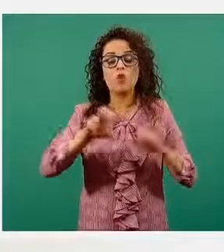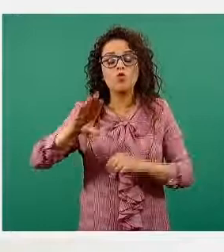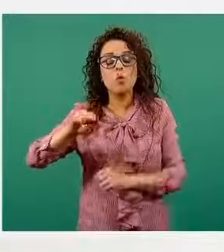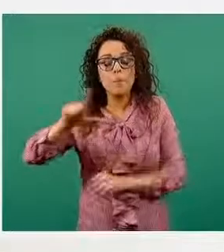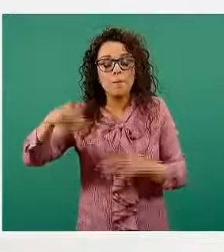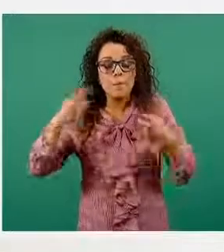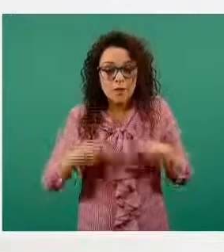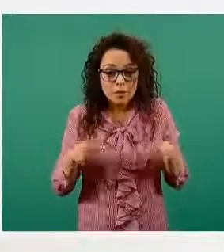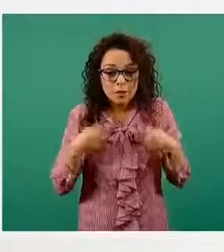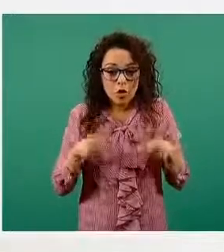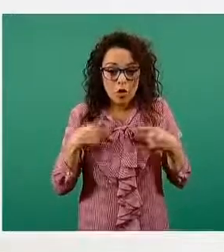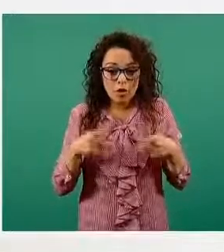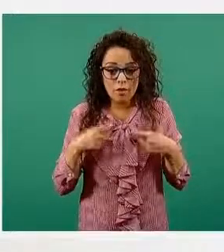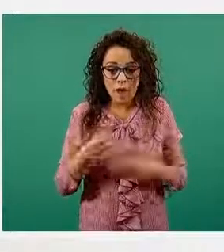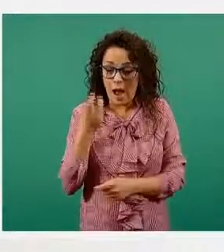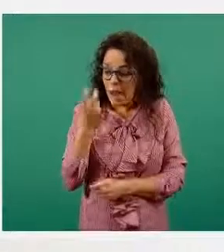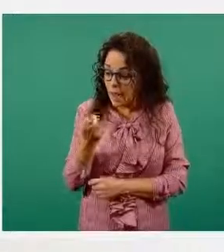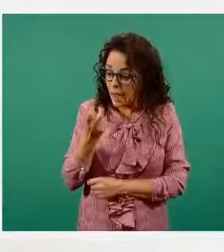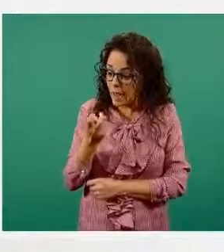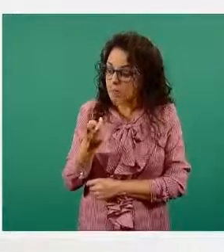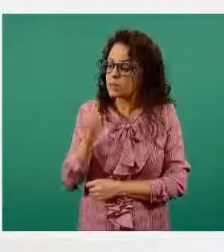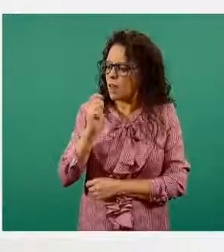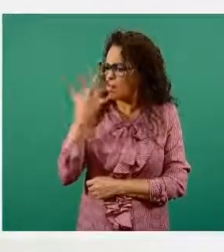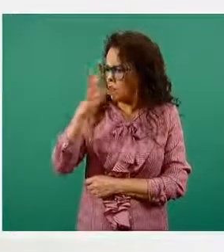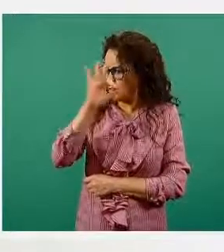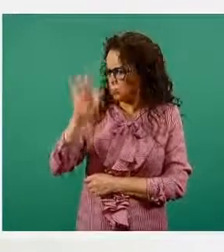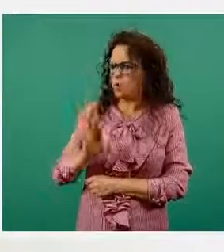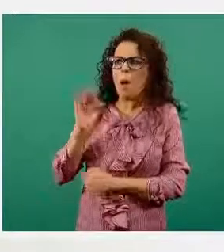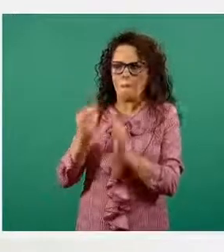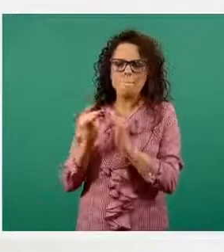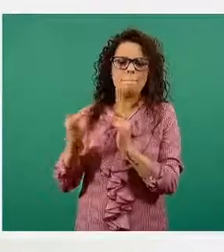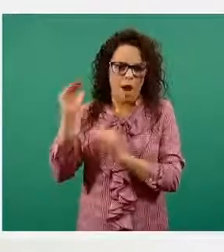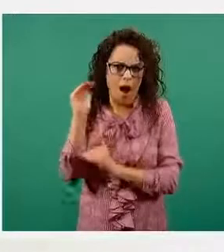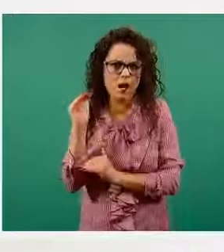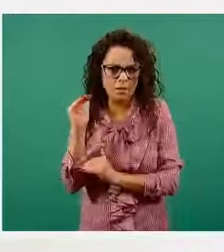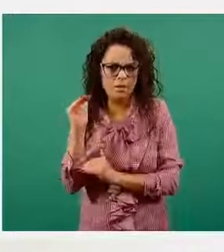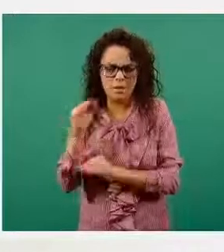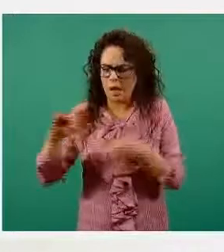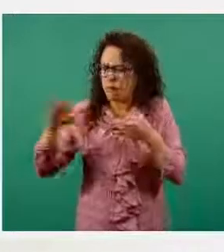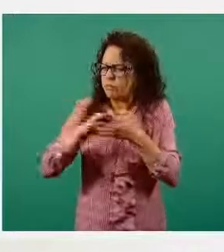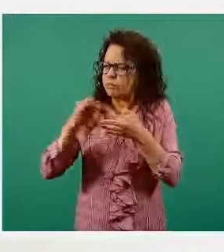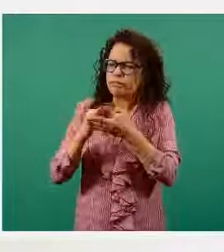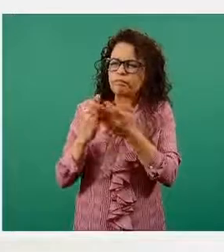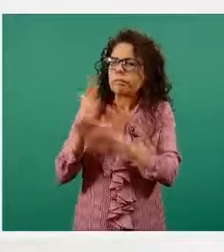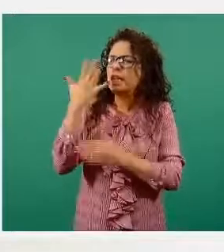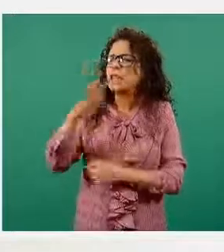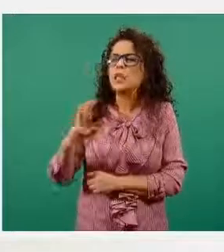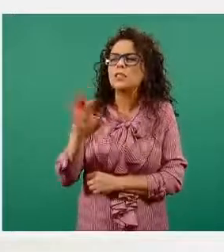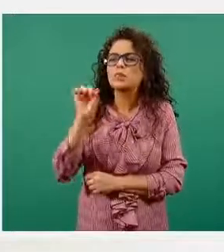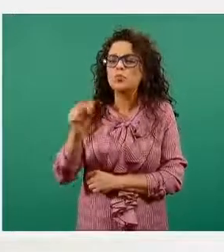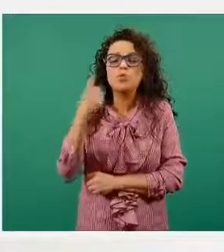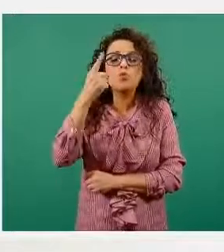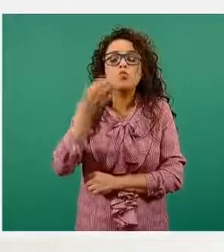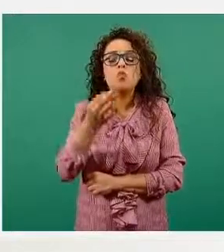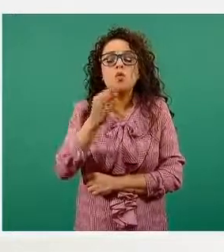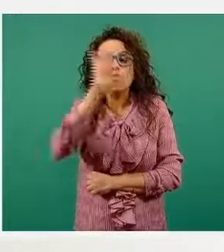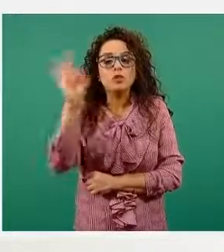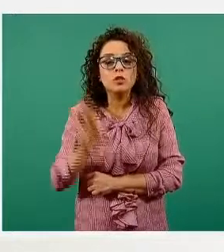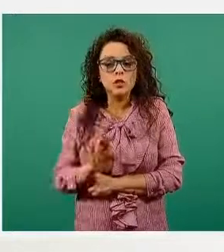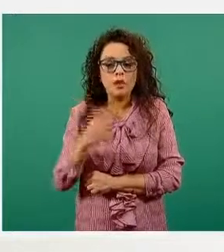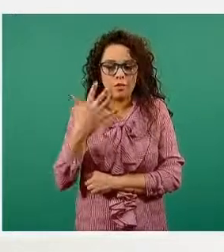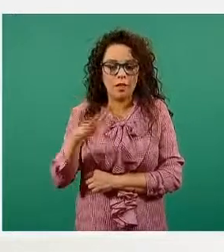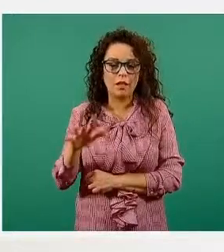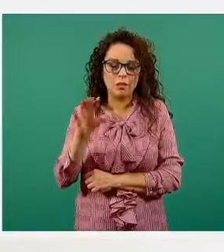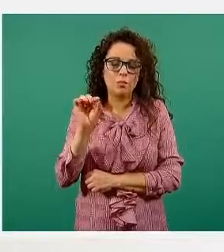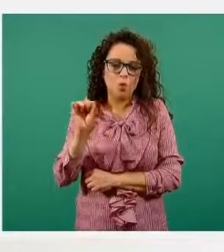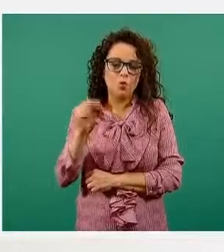12.740.897 personas, esto es ya más del 10%, es un poco cercano a 10.1% de la población